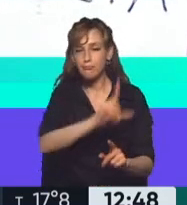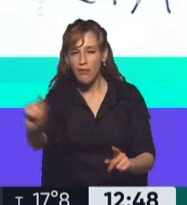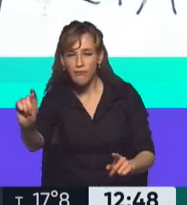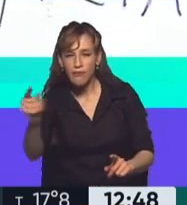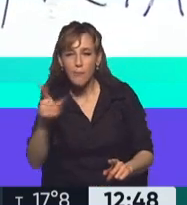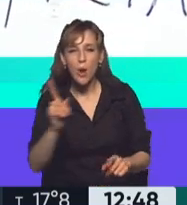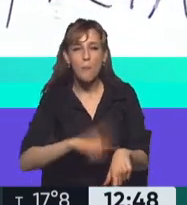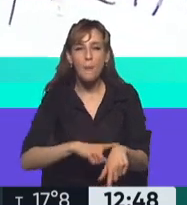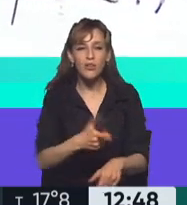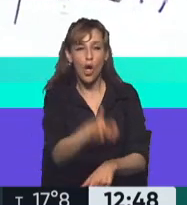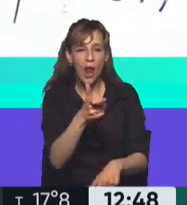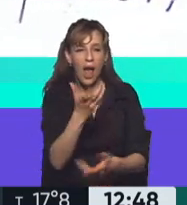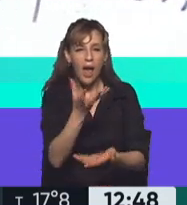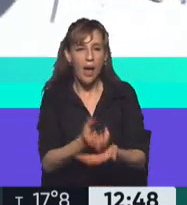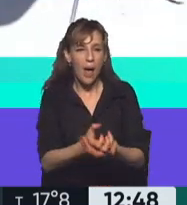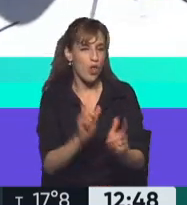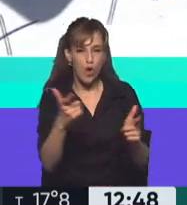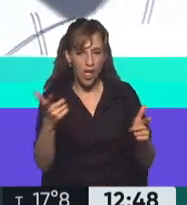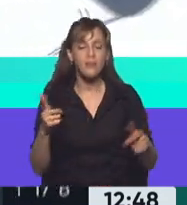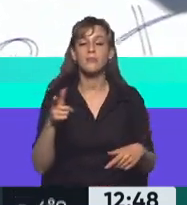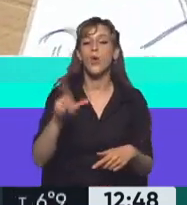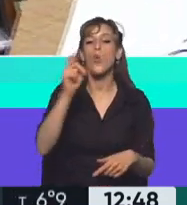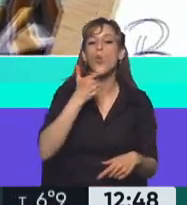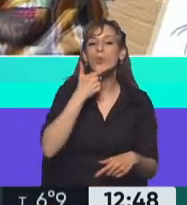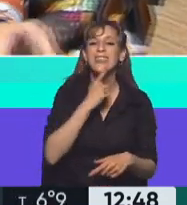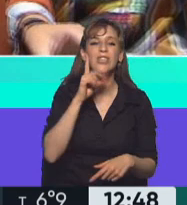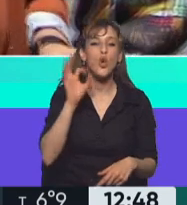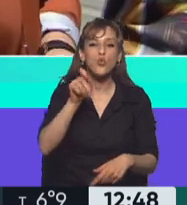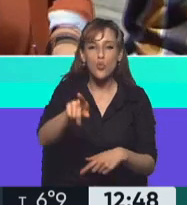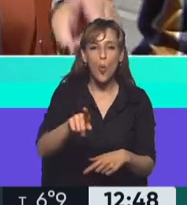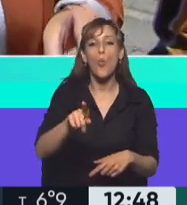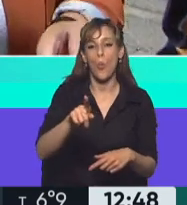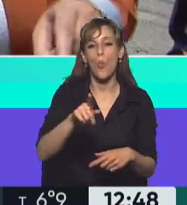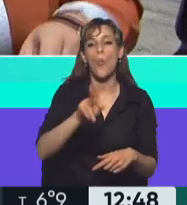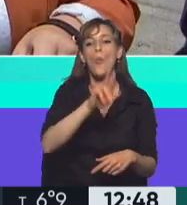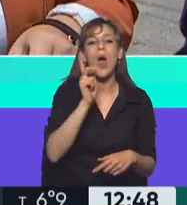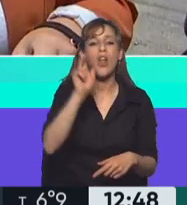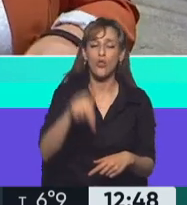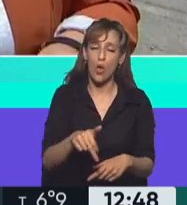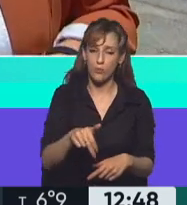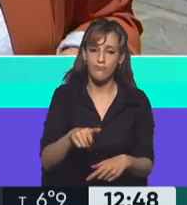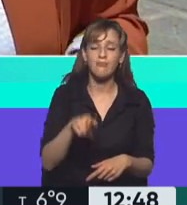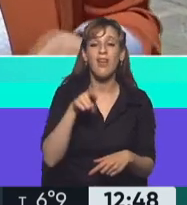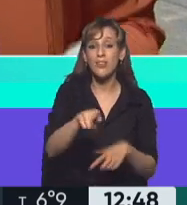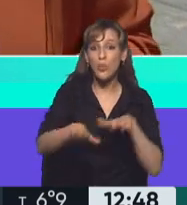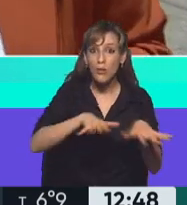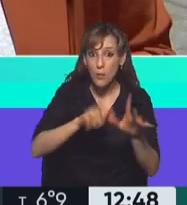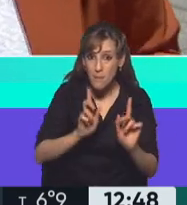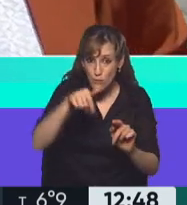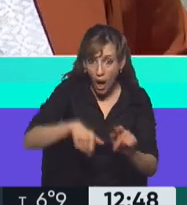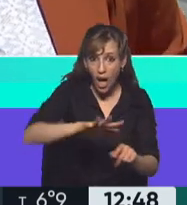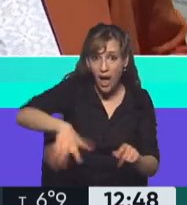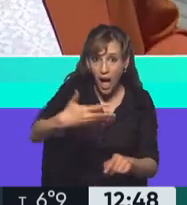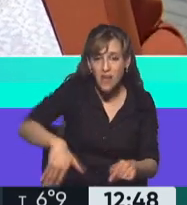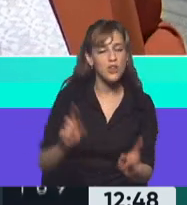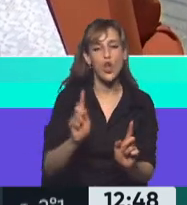dispara. Te agradecemos muchísimo. Estábamos hablando con Luis, que es el tío de Brandon, pero justamente este hecho no ocurrió aquí, sino que ocurrió a 300 metros de